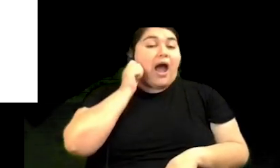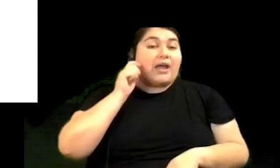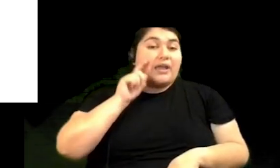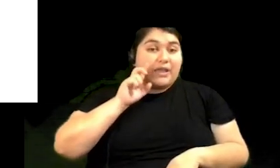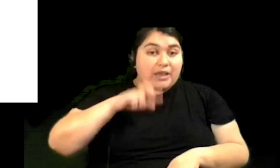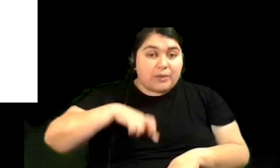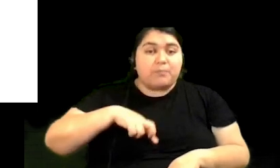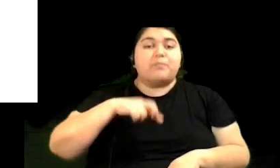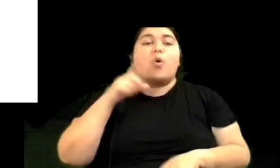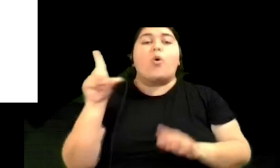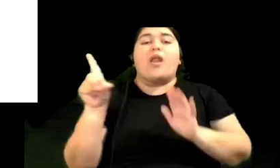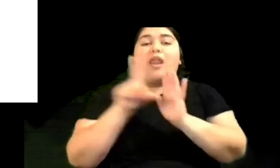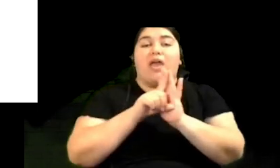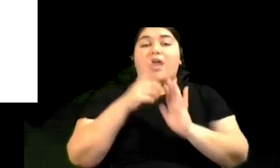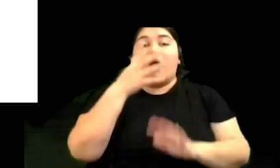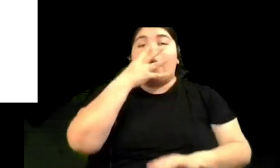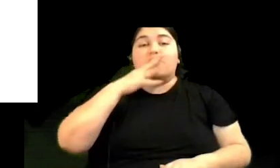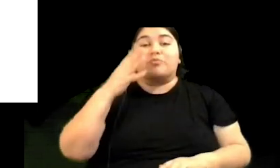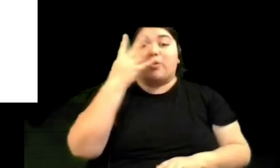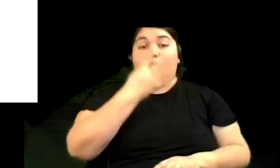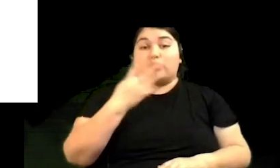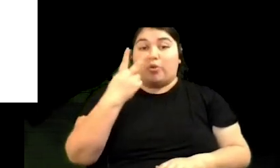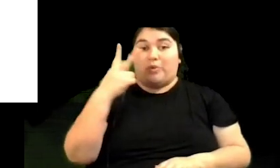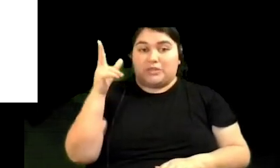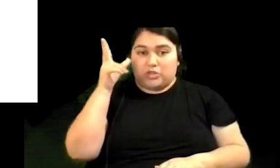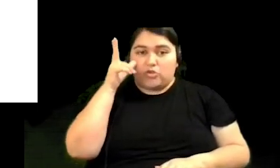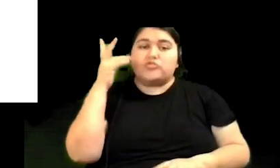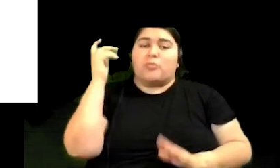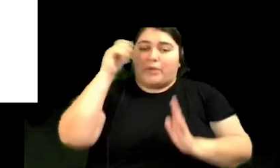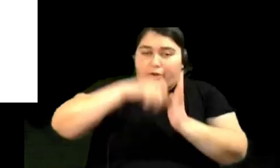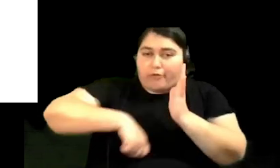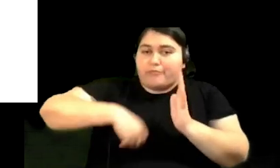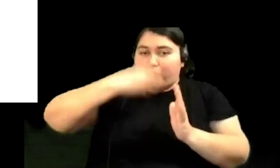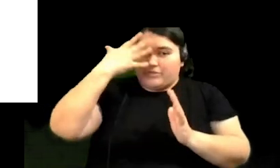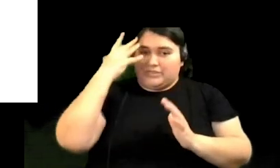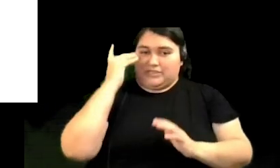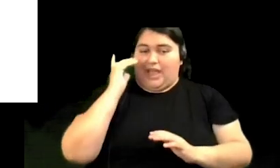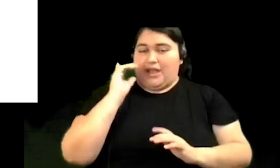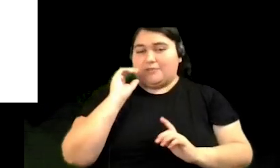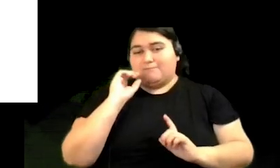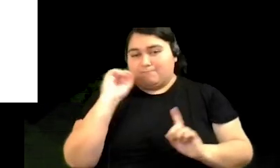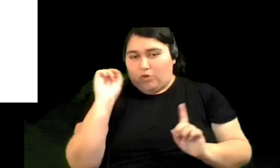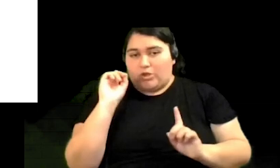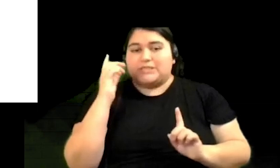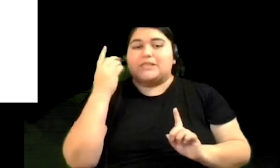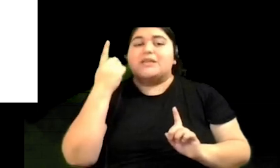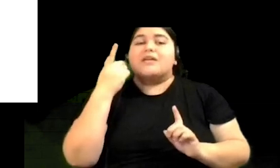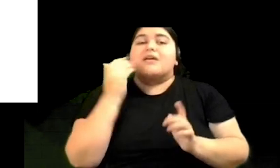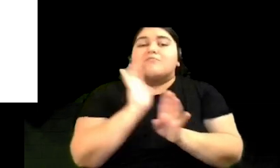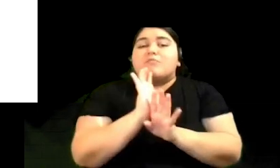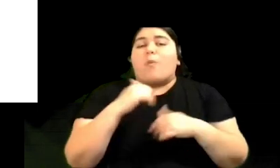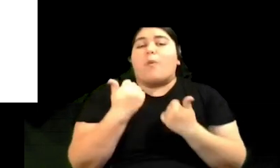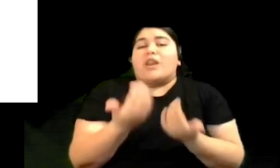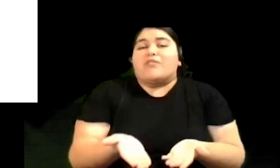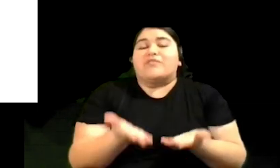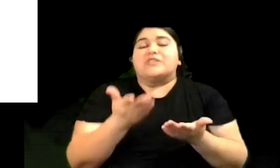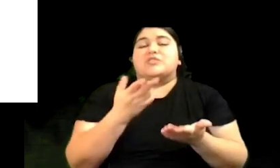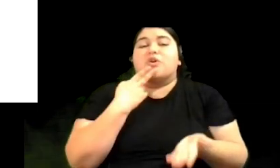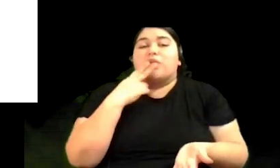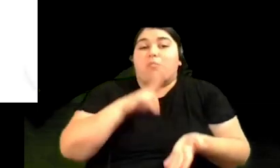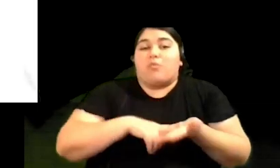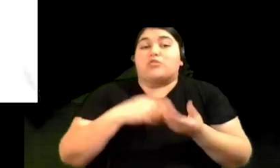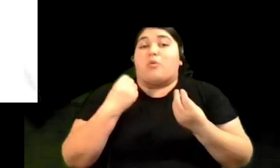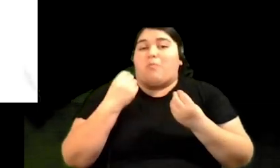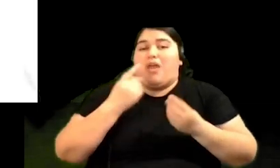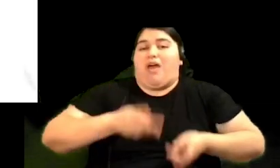una ley, la 4.428, pero no la ha reglamentado. Y ha establecido ciertos beneficios tributarios para las terrazas